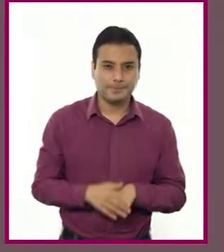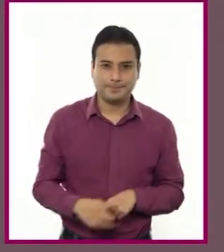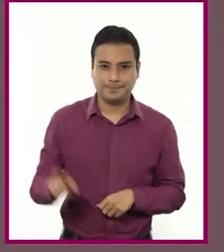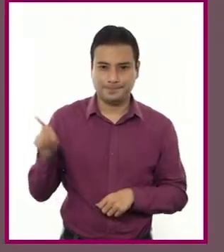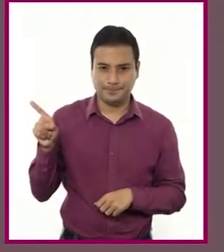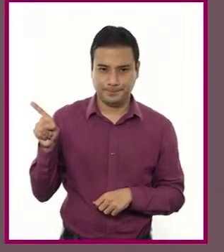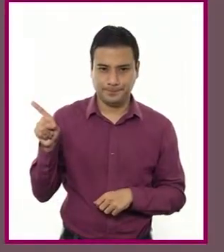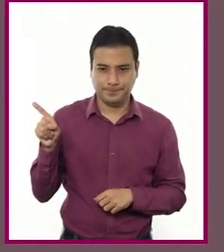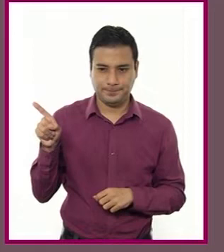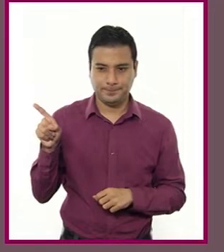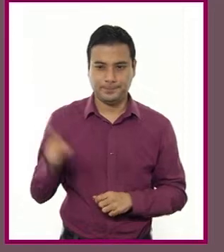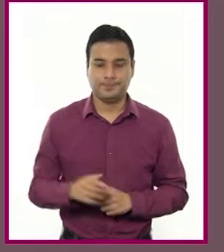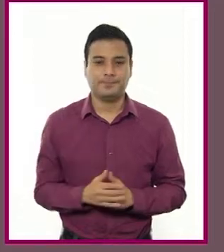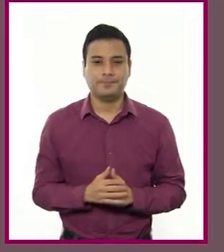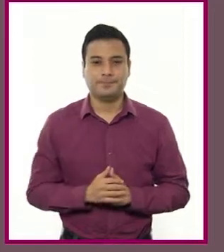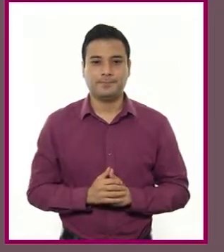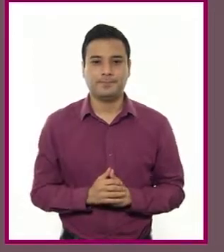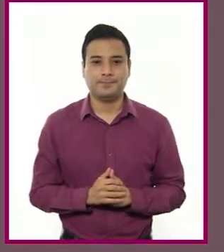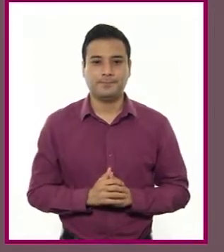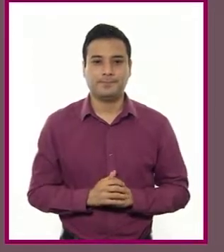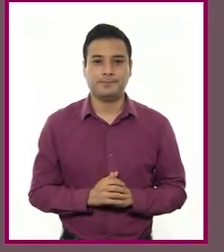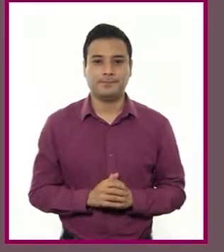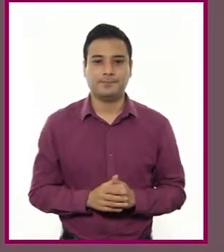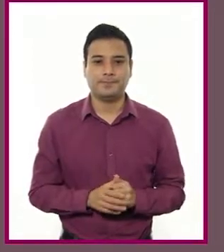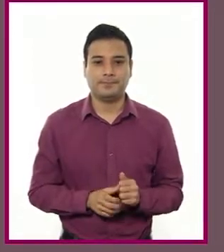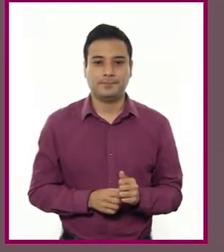el rol educativo de las órdenes religiosas.